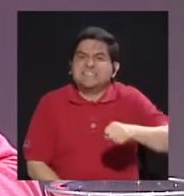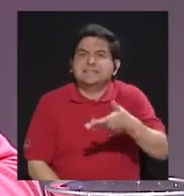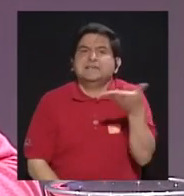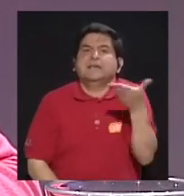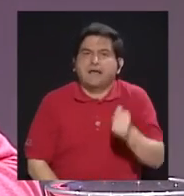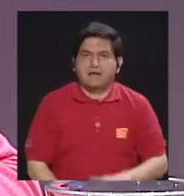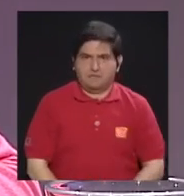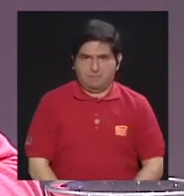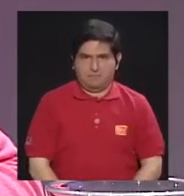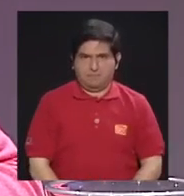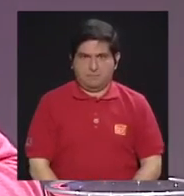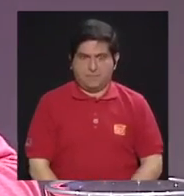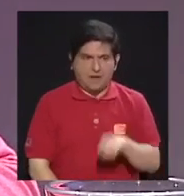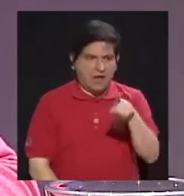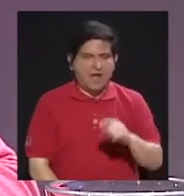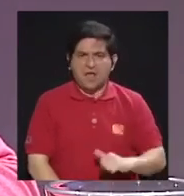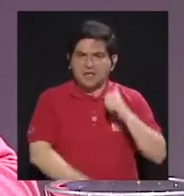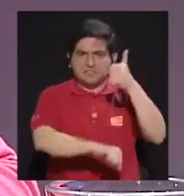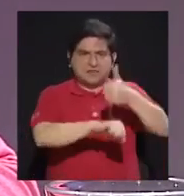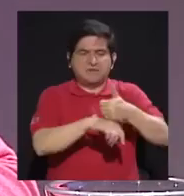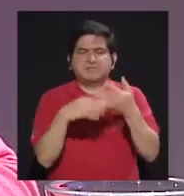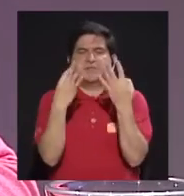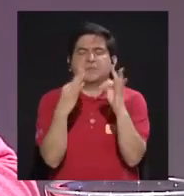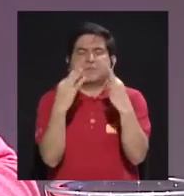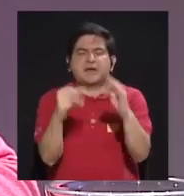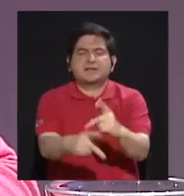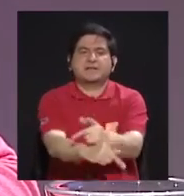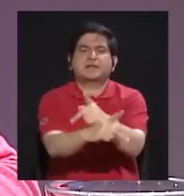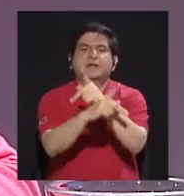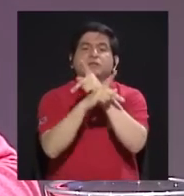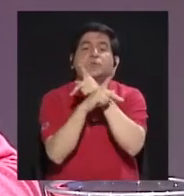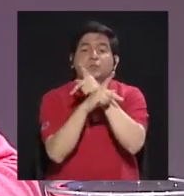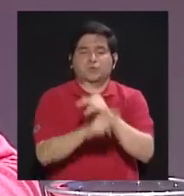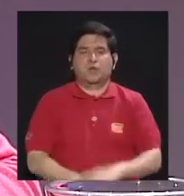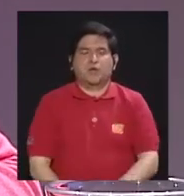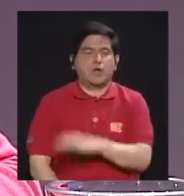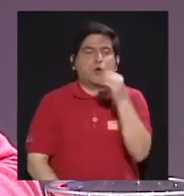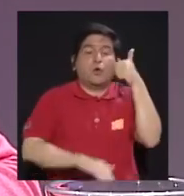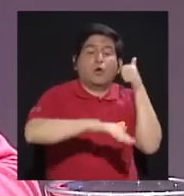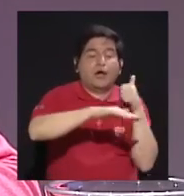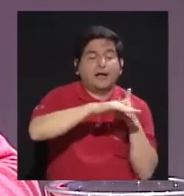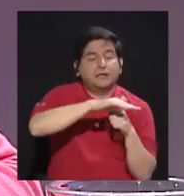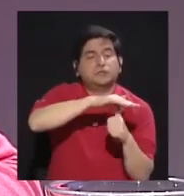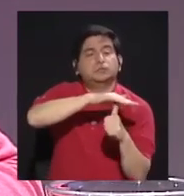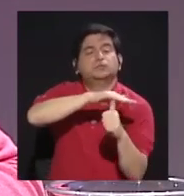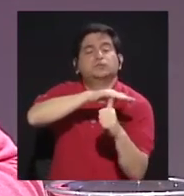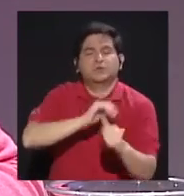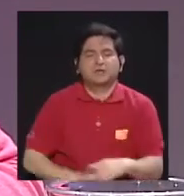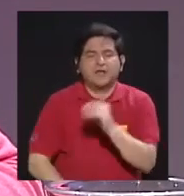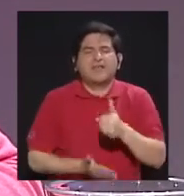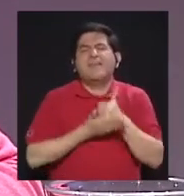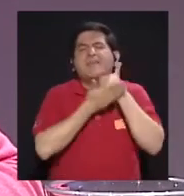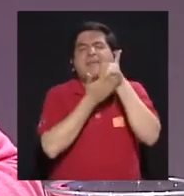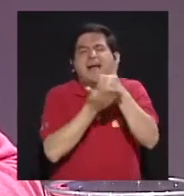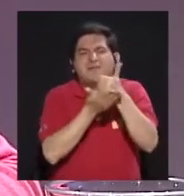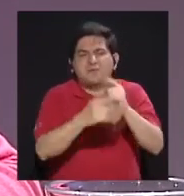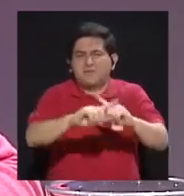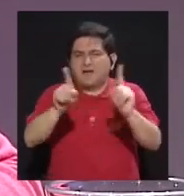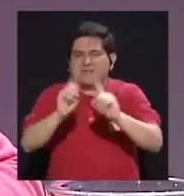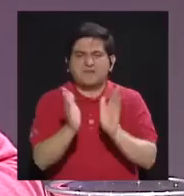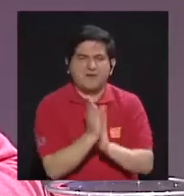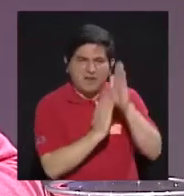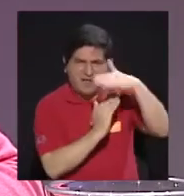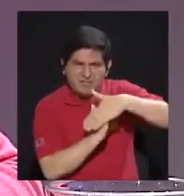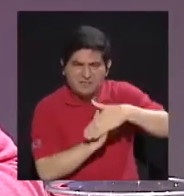que ha sido puesta para proteger y para ocultar y para favorecer una serie de